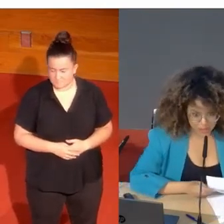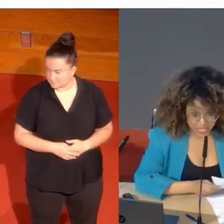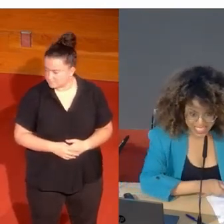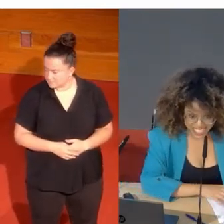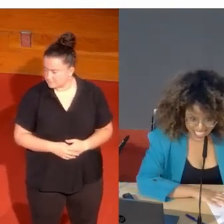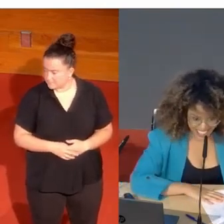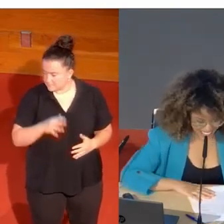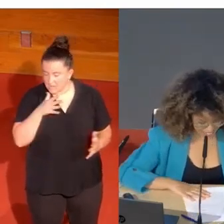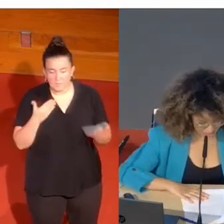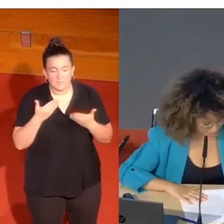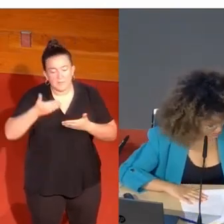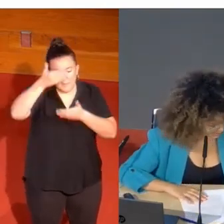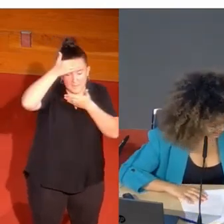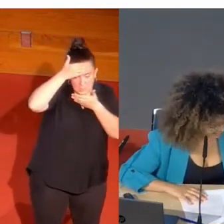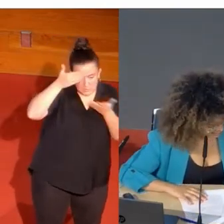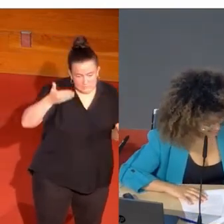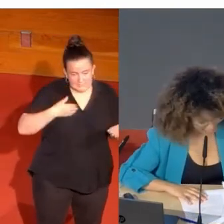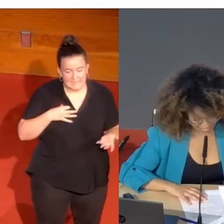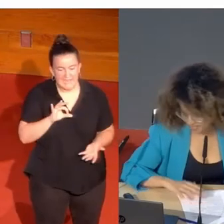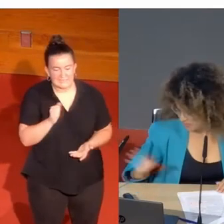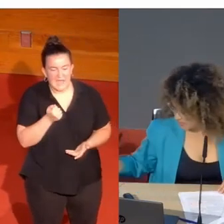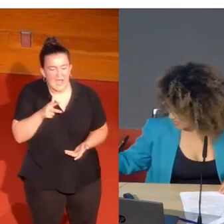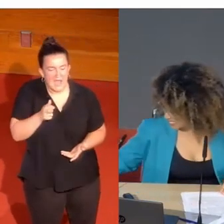de Marruecos y El Sahara como